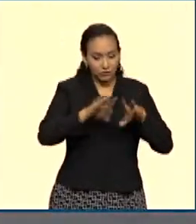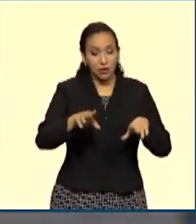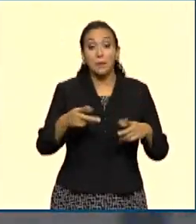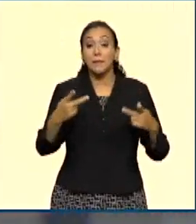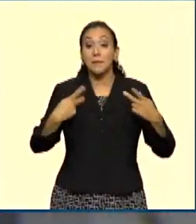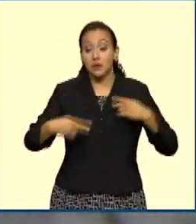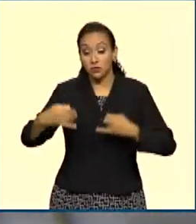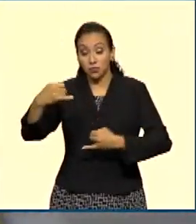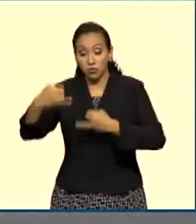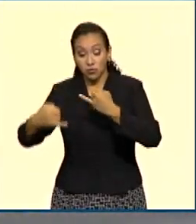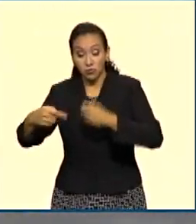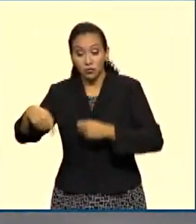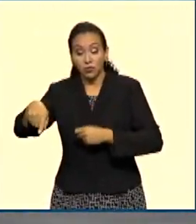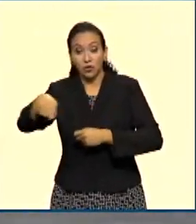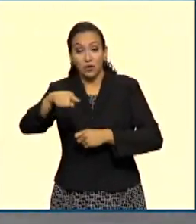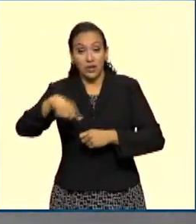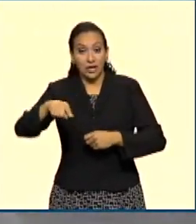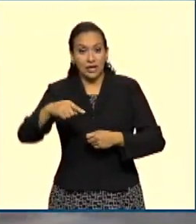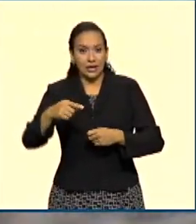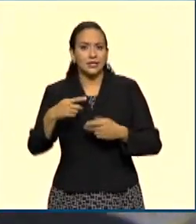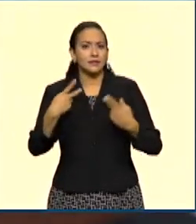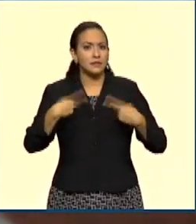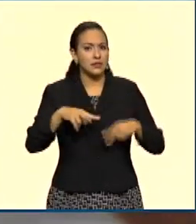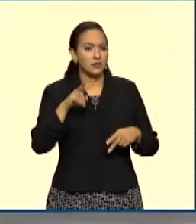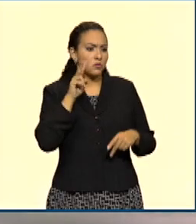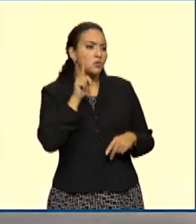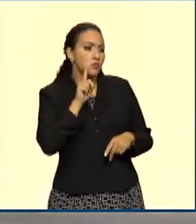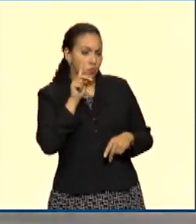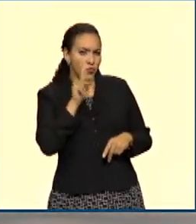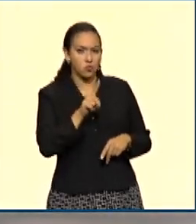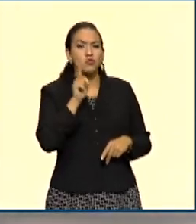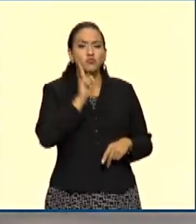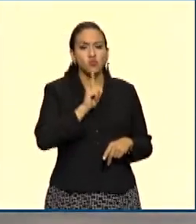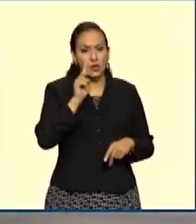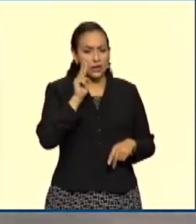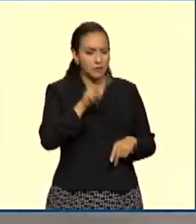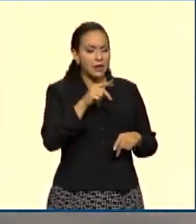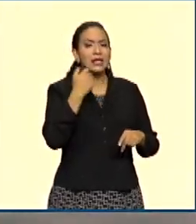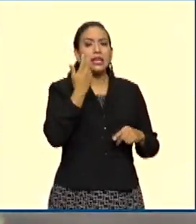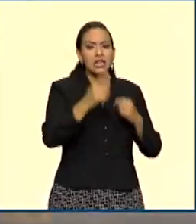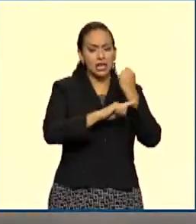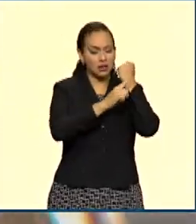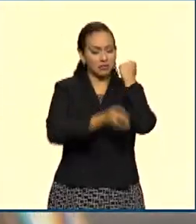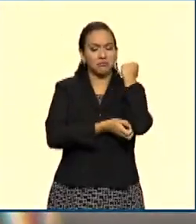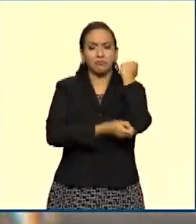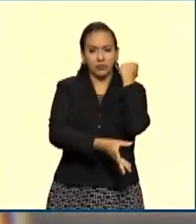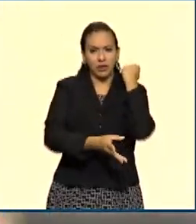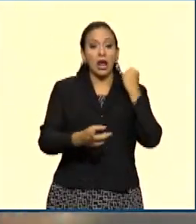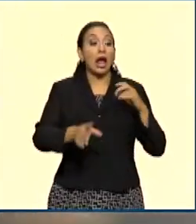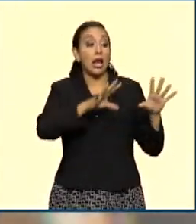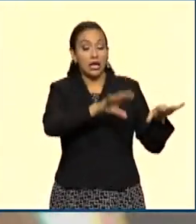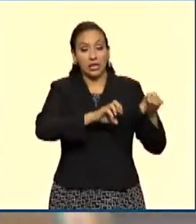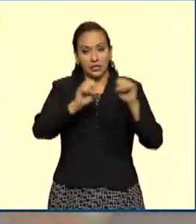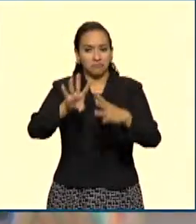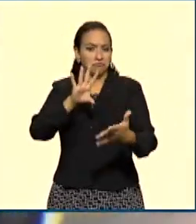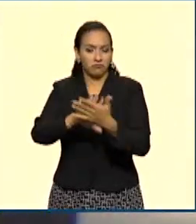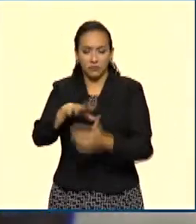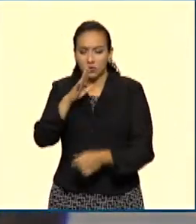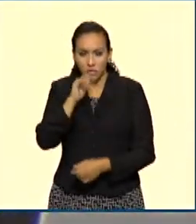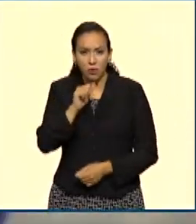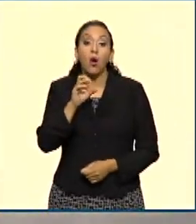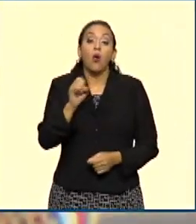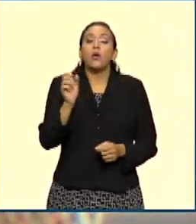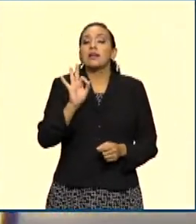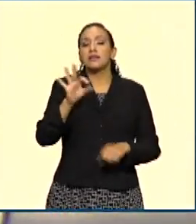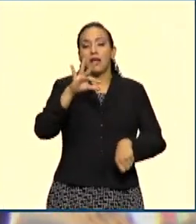persona juzgadora podrá procesar penalmente a quien decide interrumpir voluntariamente su embarazo o al personal de salud que le